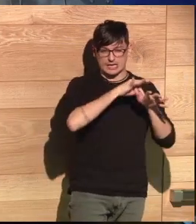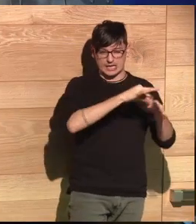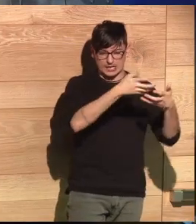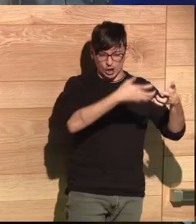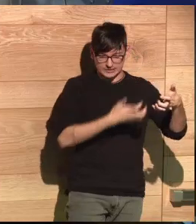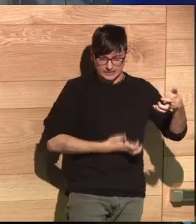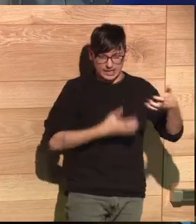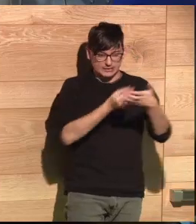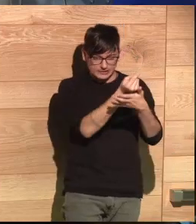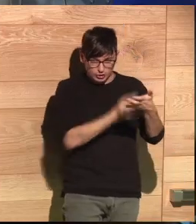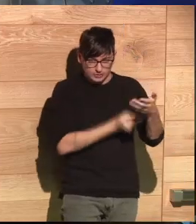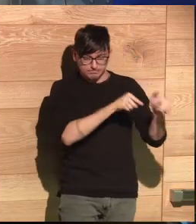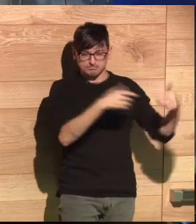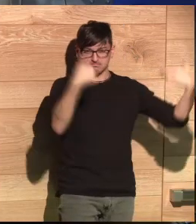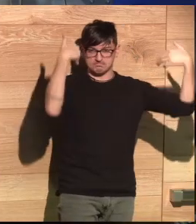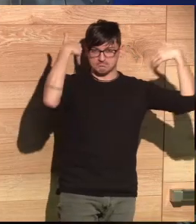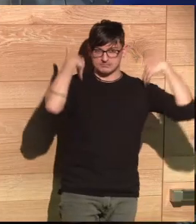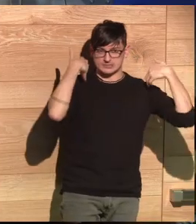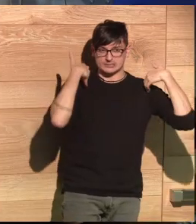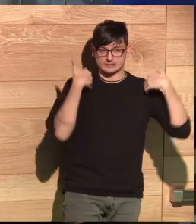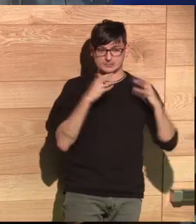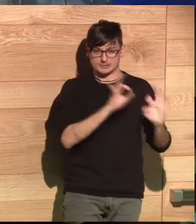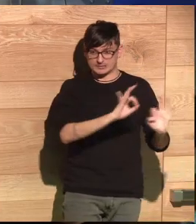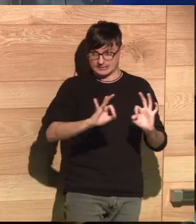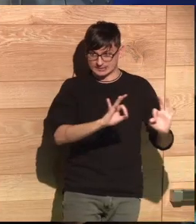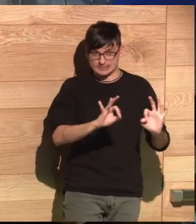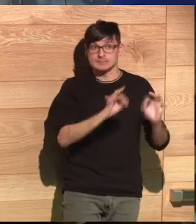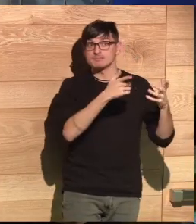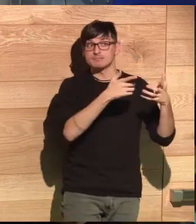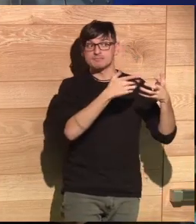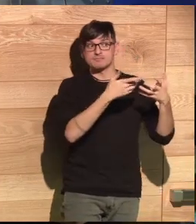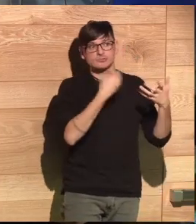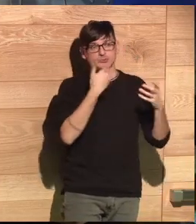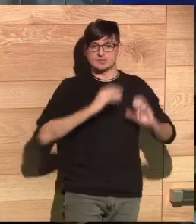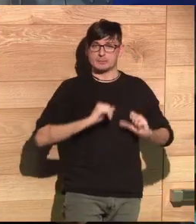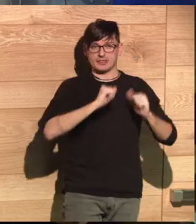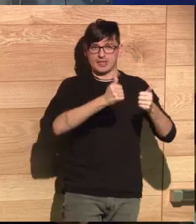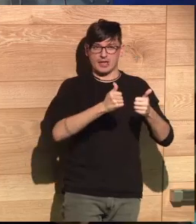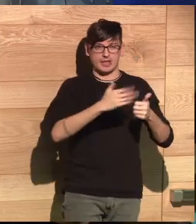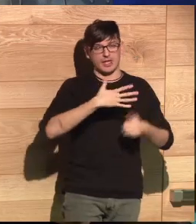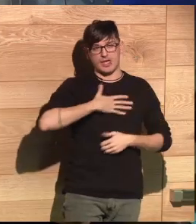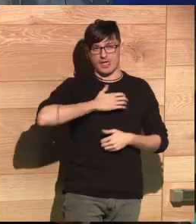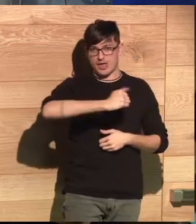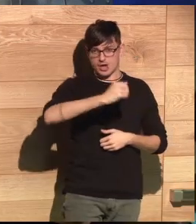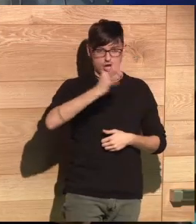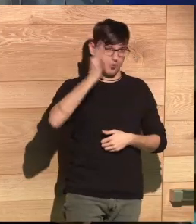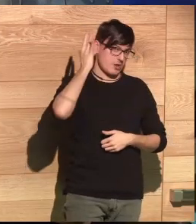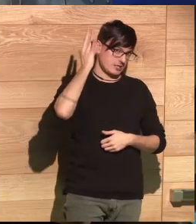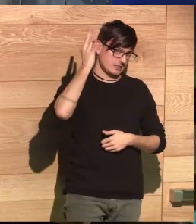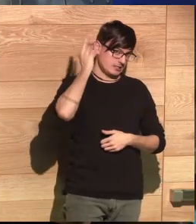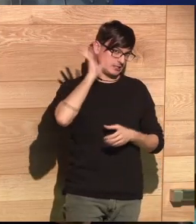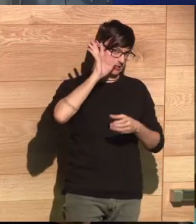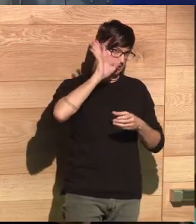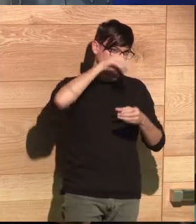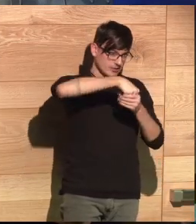y escritora y es la que se va a encargar, vete colocándote, Ana, por favor, de romper el hielo con las heroínas que están